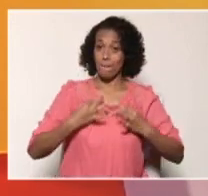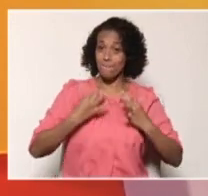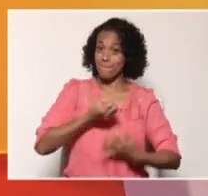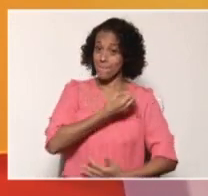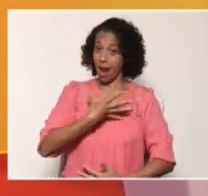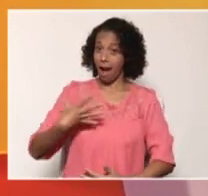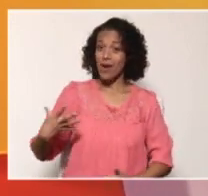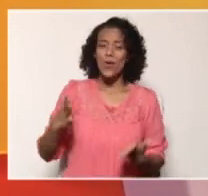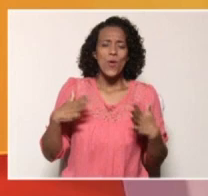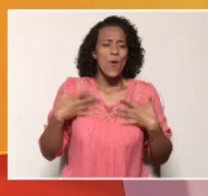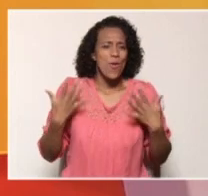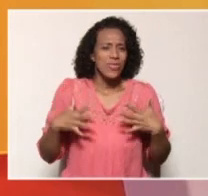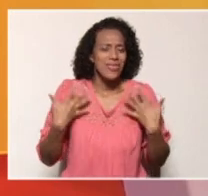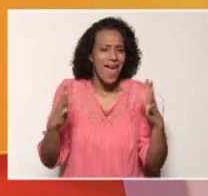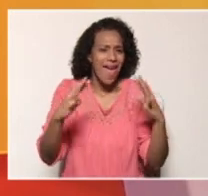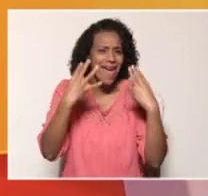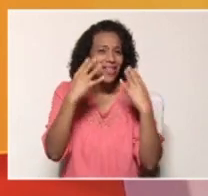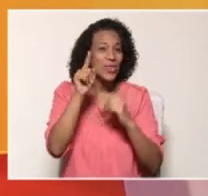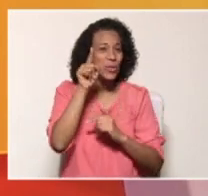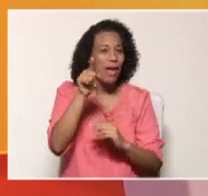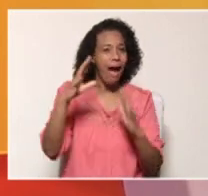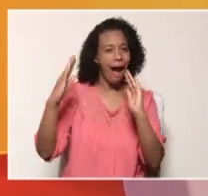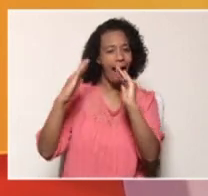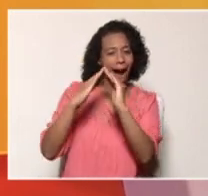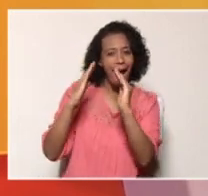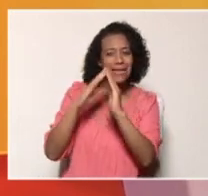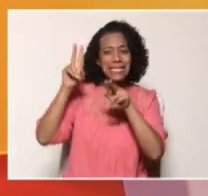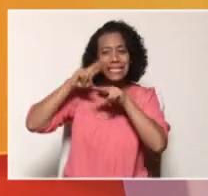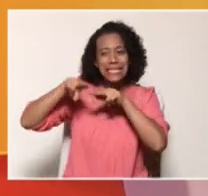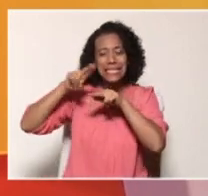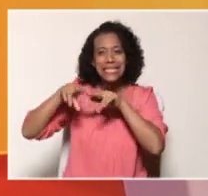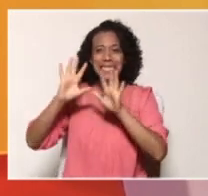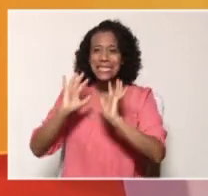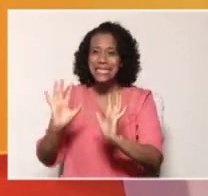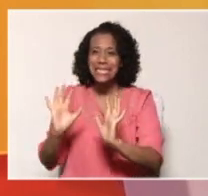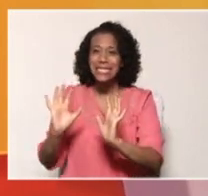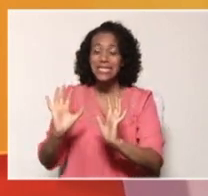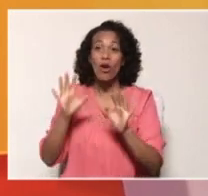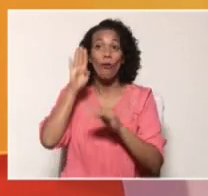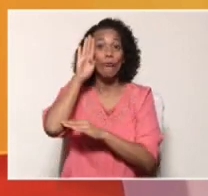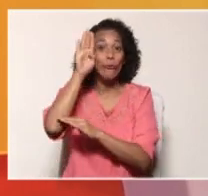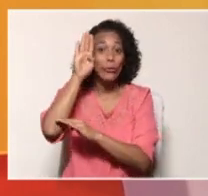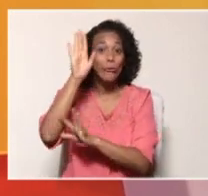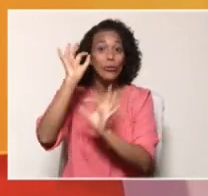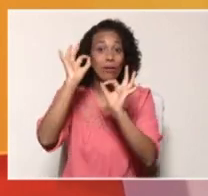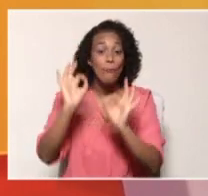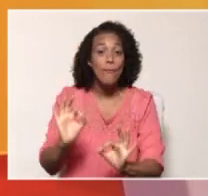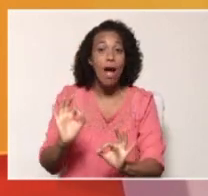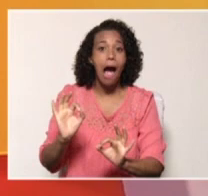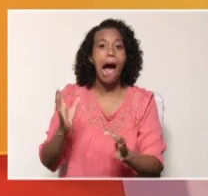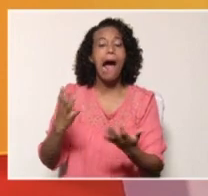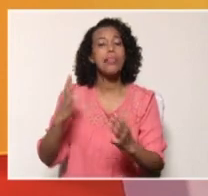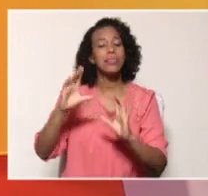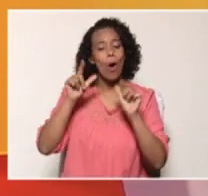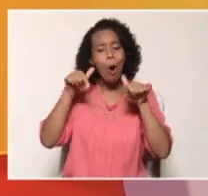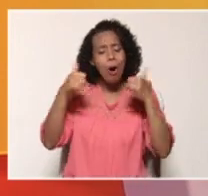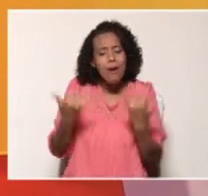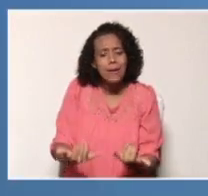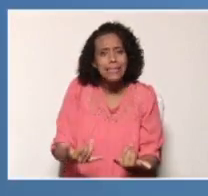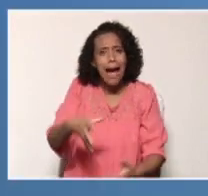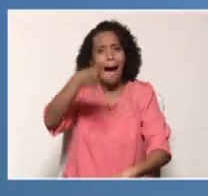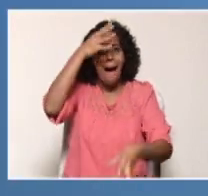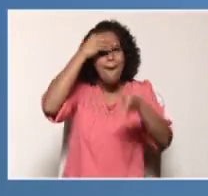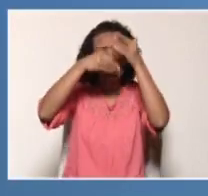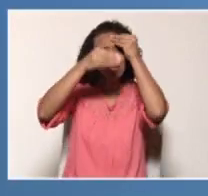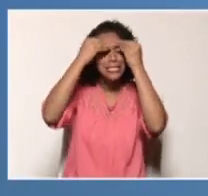Por eso estamos muy contentos de que ustedes, los niños, sean protagonistas no solamente del futuro, sino también del presente.